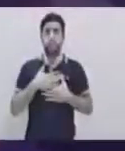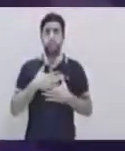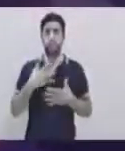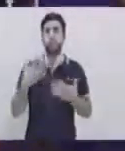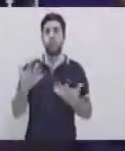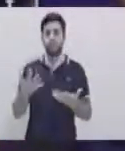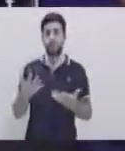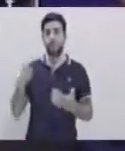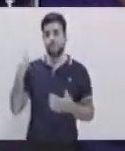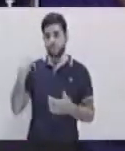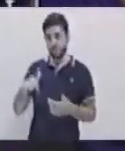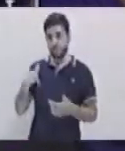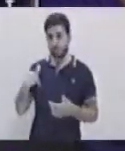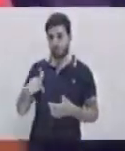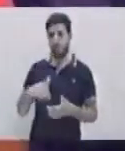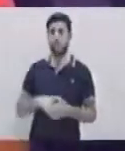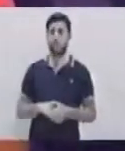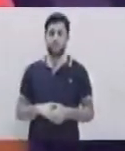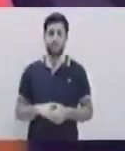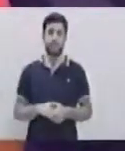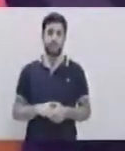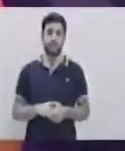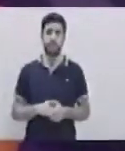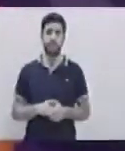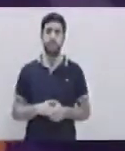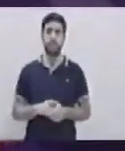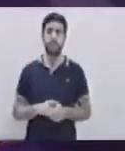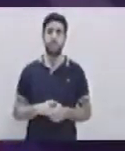De nuevo, una cara de sorpresa.